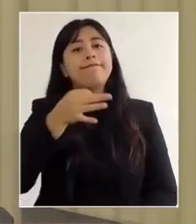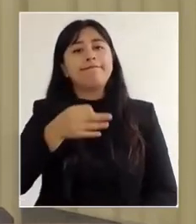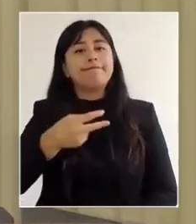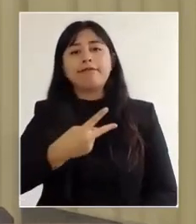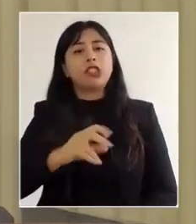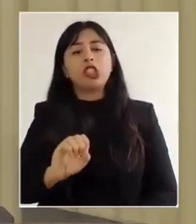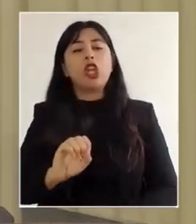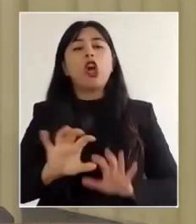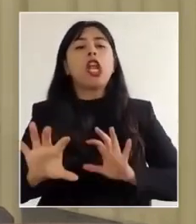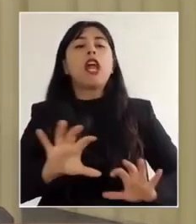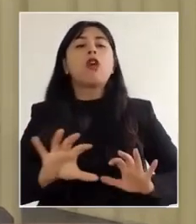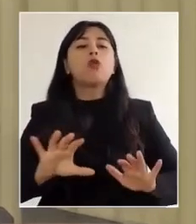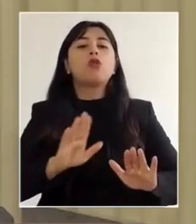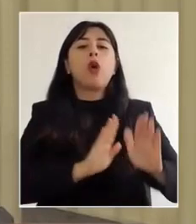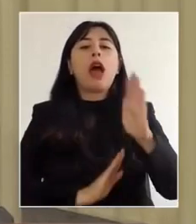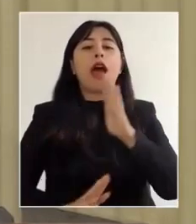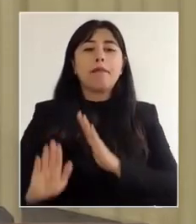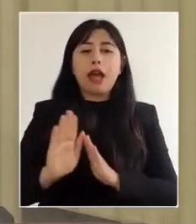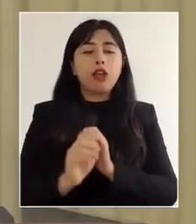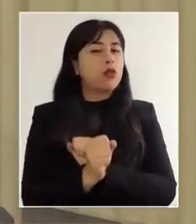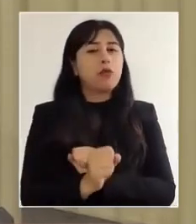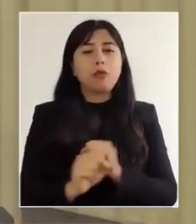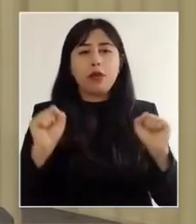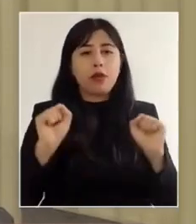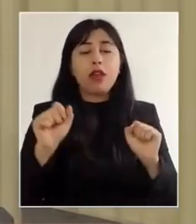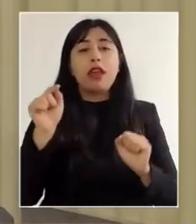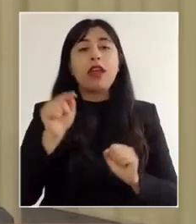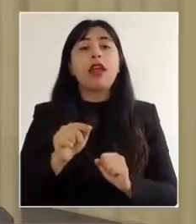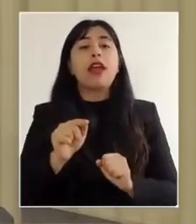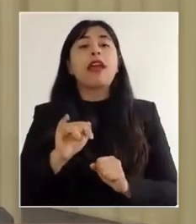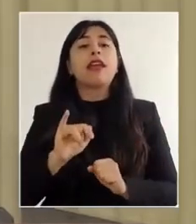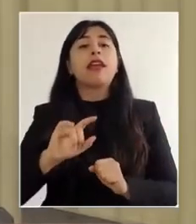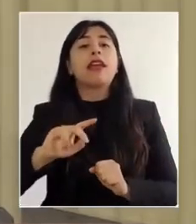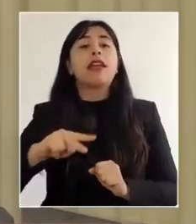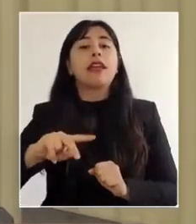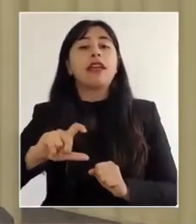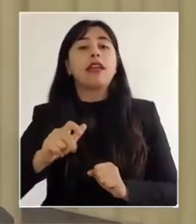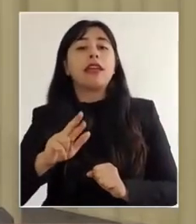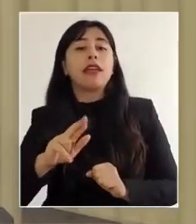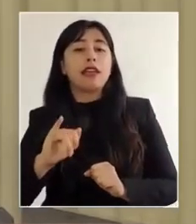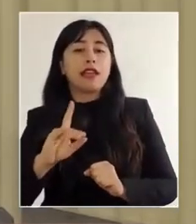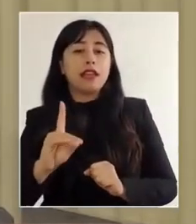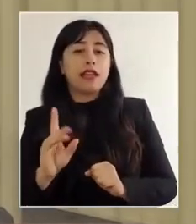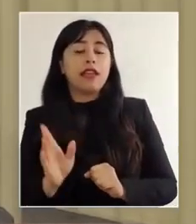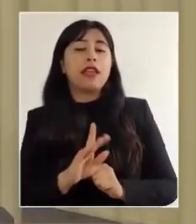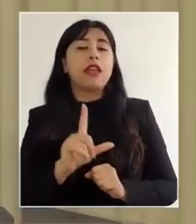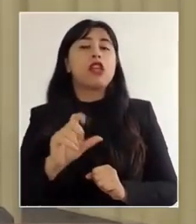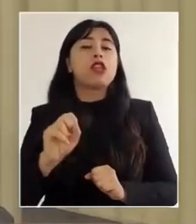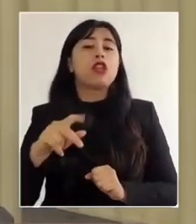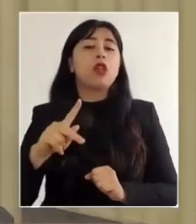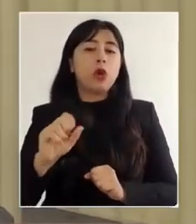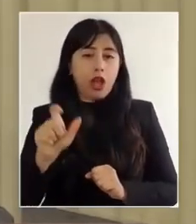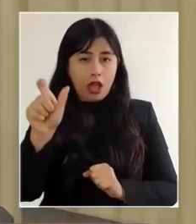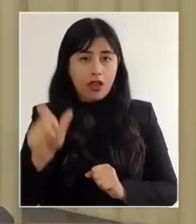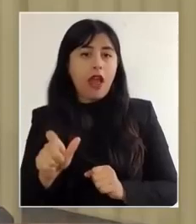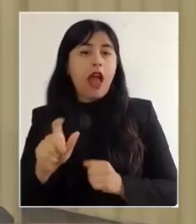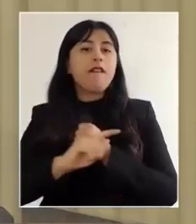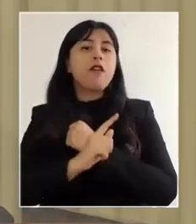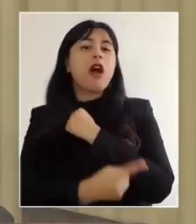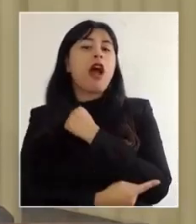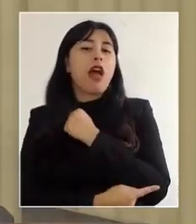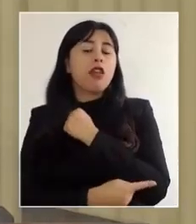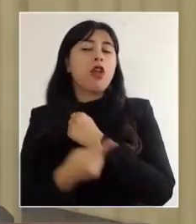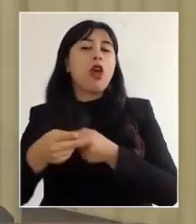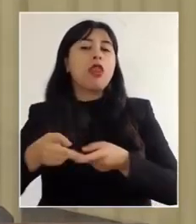amparo ahí con Ingrid bronca que quiero rendirle un homenaje también a los abogados de Derechos Humanos que